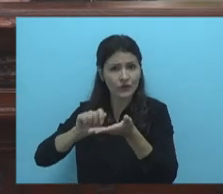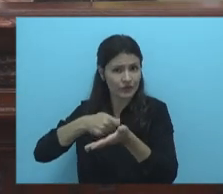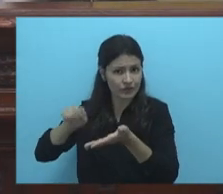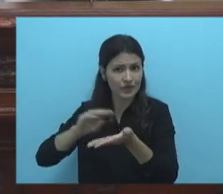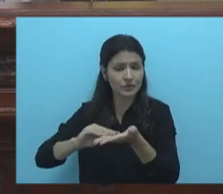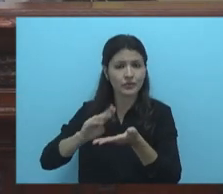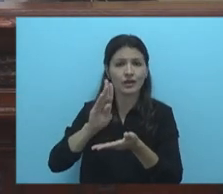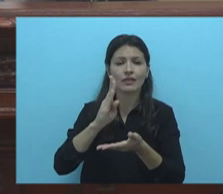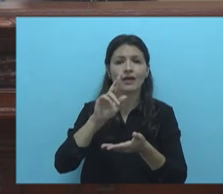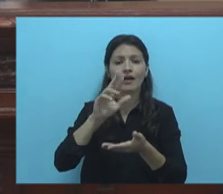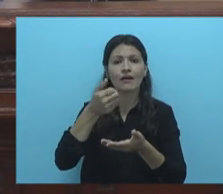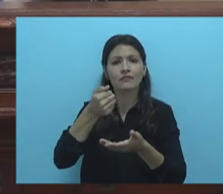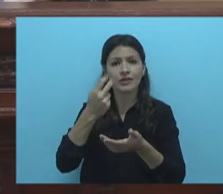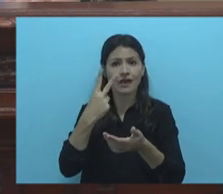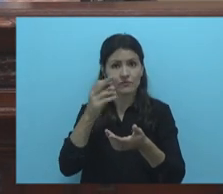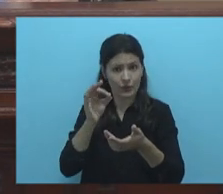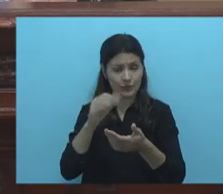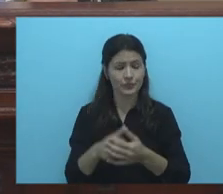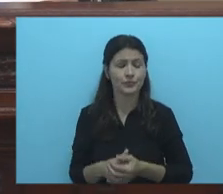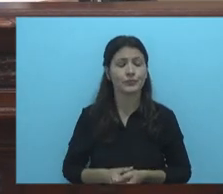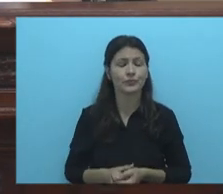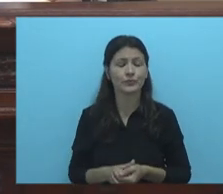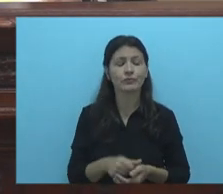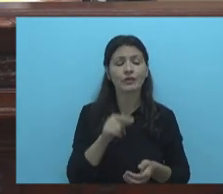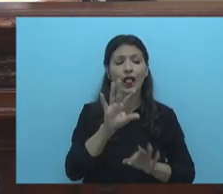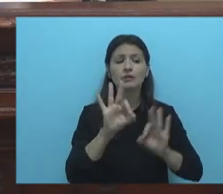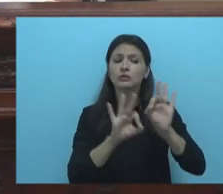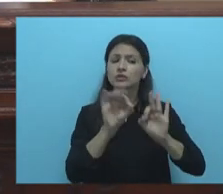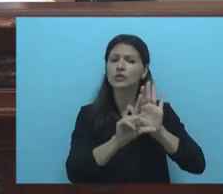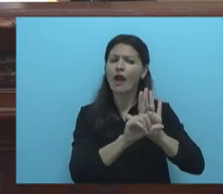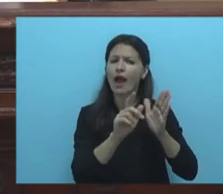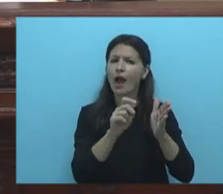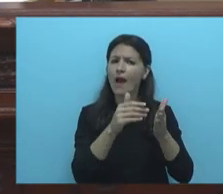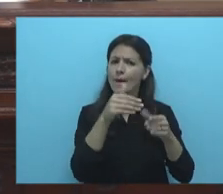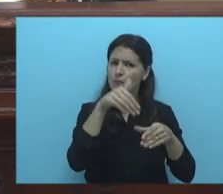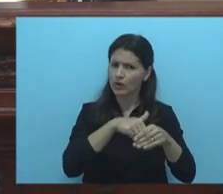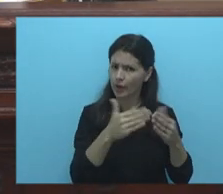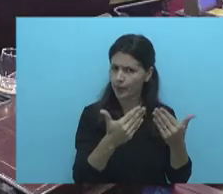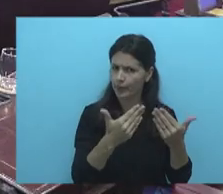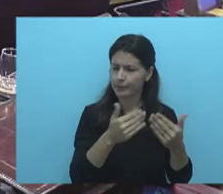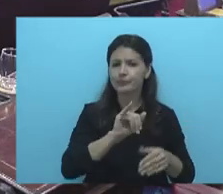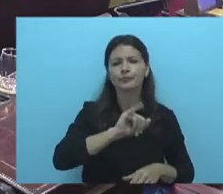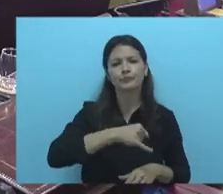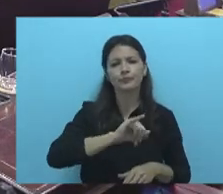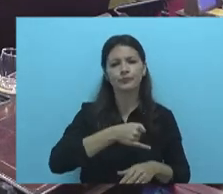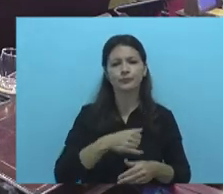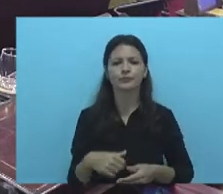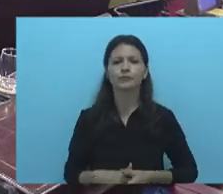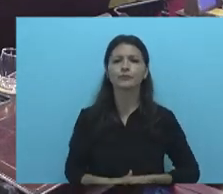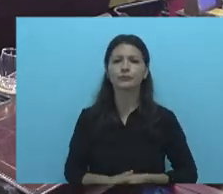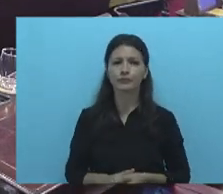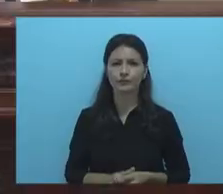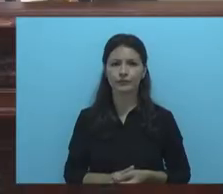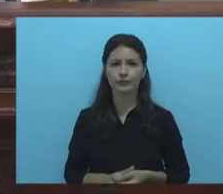En consideración el tratamiento sobre tablas del proyecto de ley, a votación, resulta